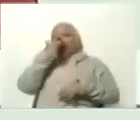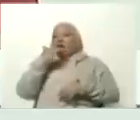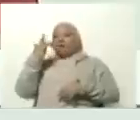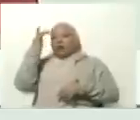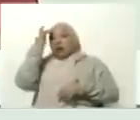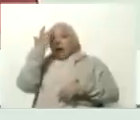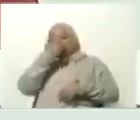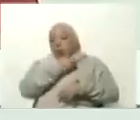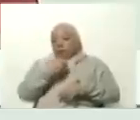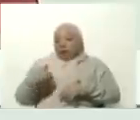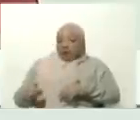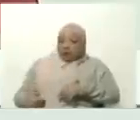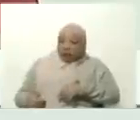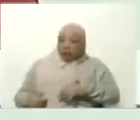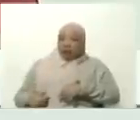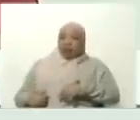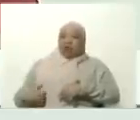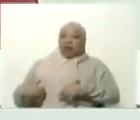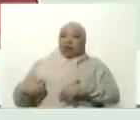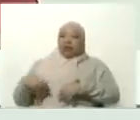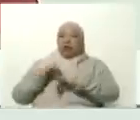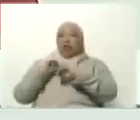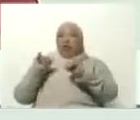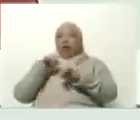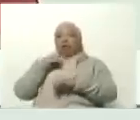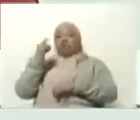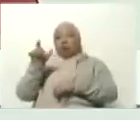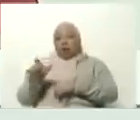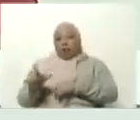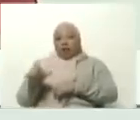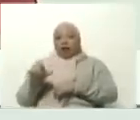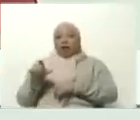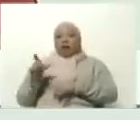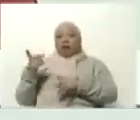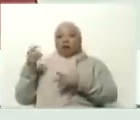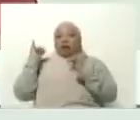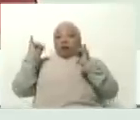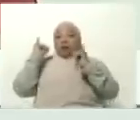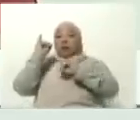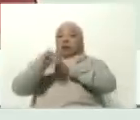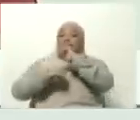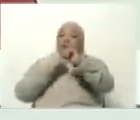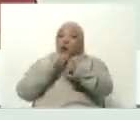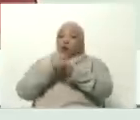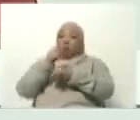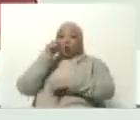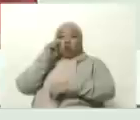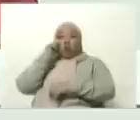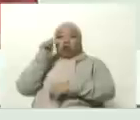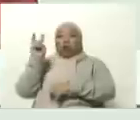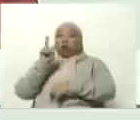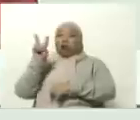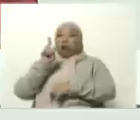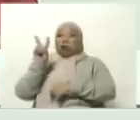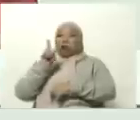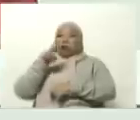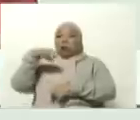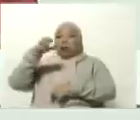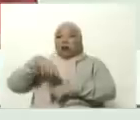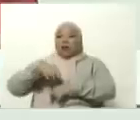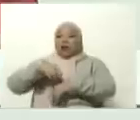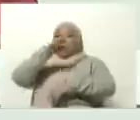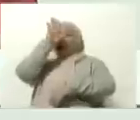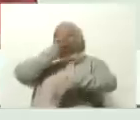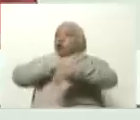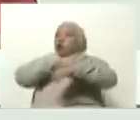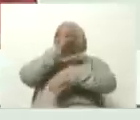estuvo en la clausura de la 15ª Feria Internacional de Turismo de Venezuela, ya en el estado de Anzuate, y